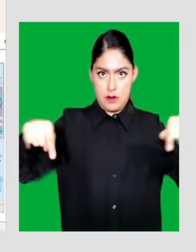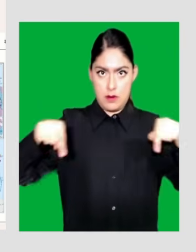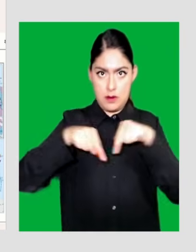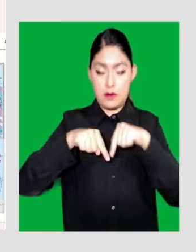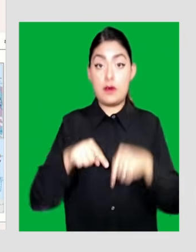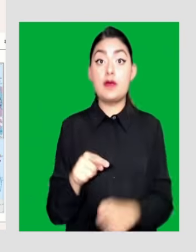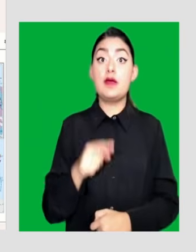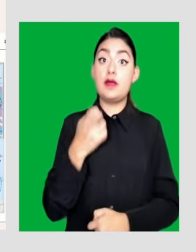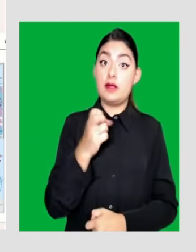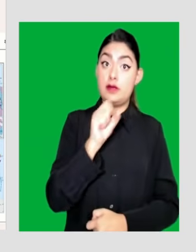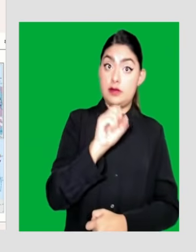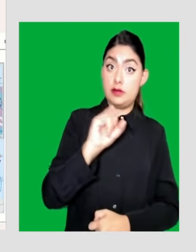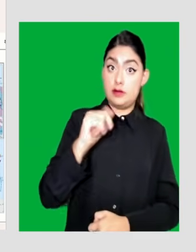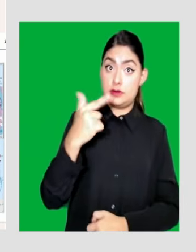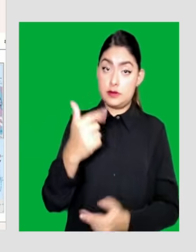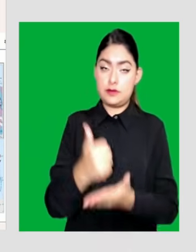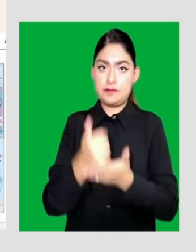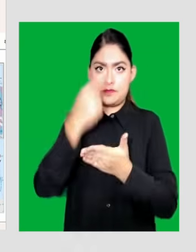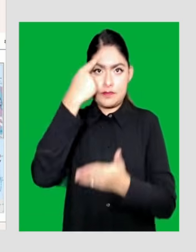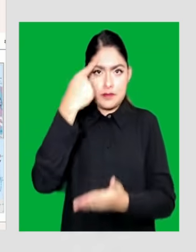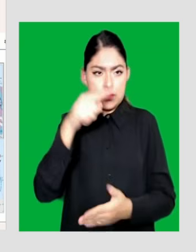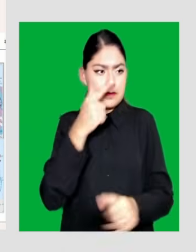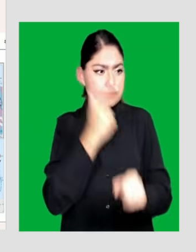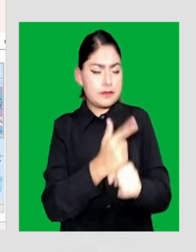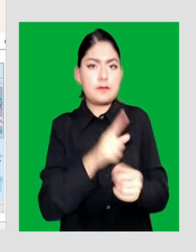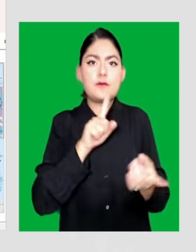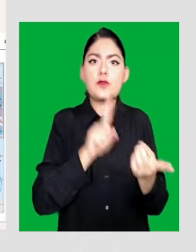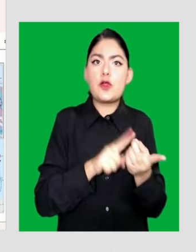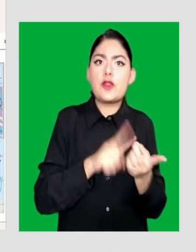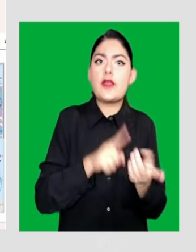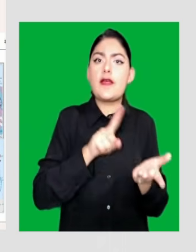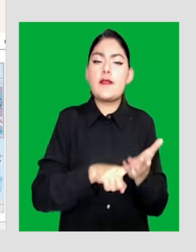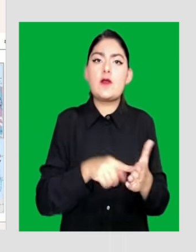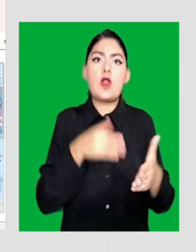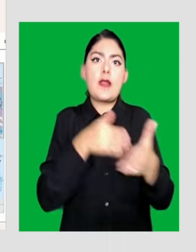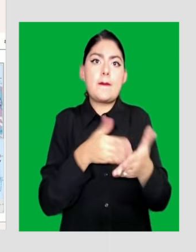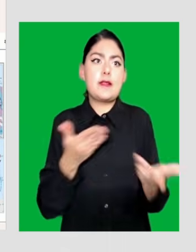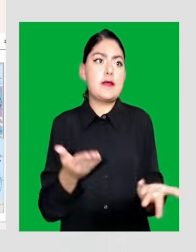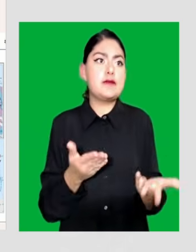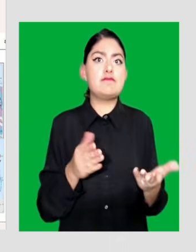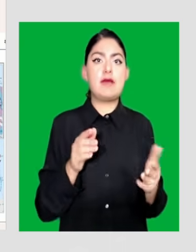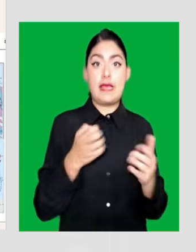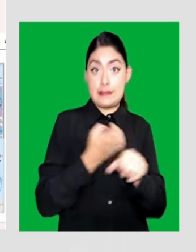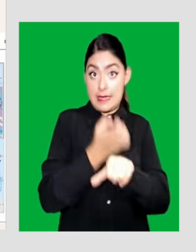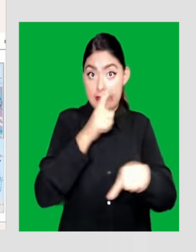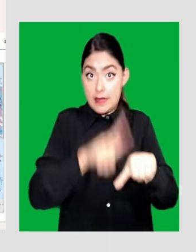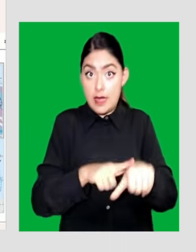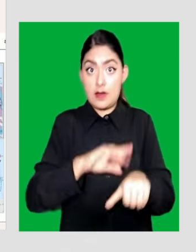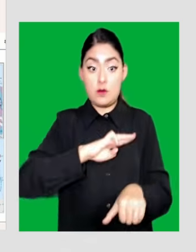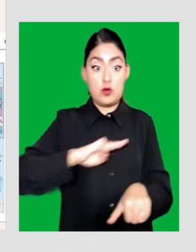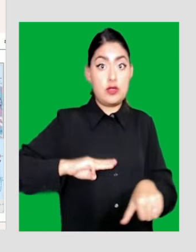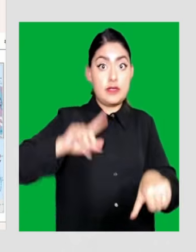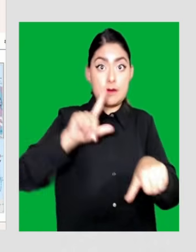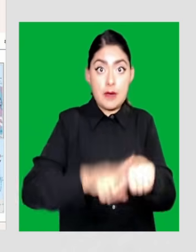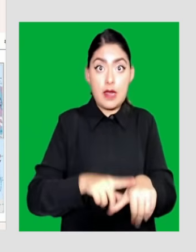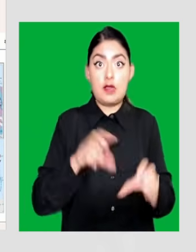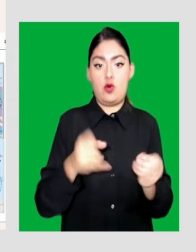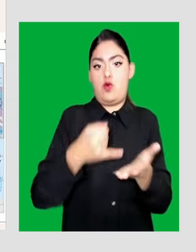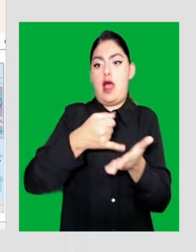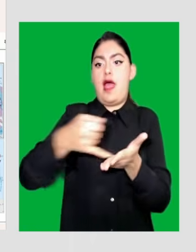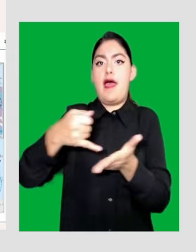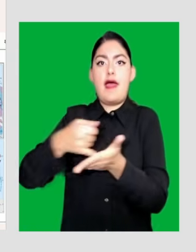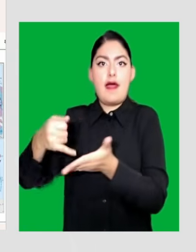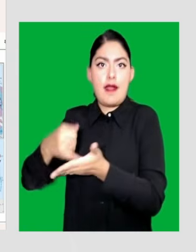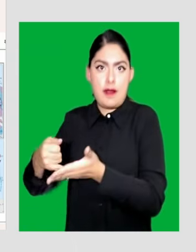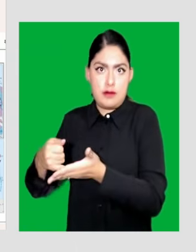y contexto de los hechos. Con ellos podemos comparar información en una dimensión geográfica. Por ejemplo, estas herramientas